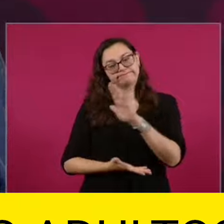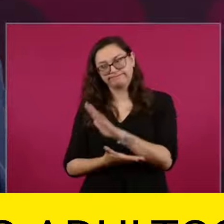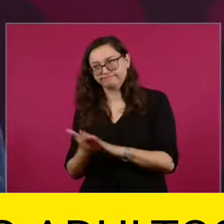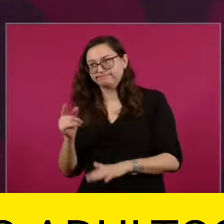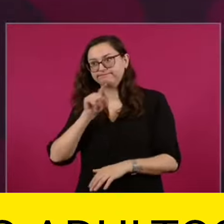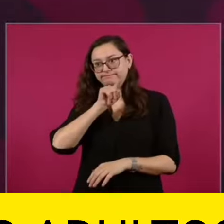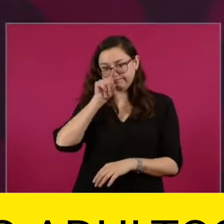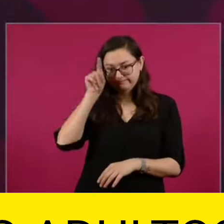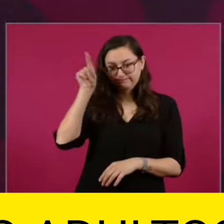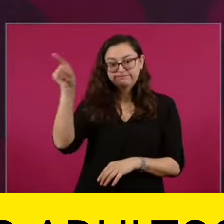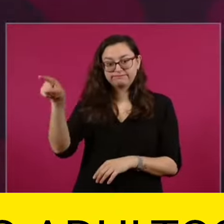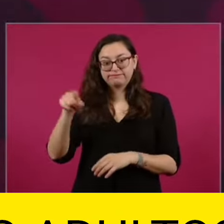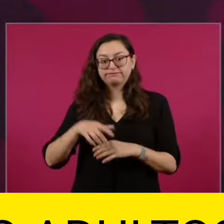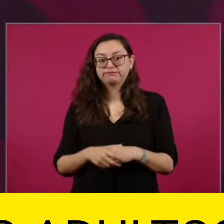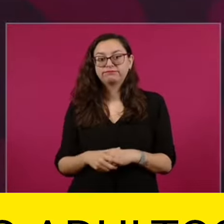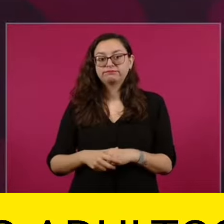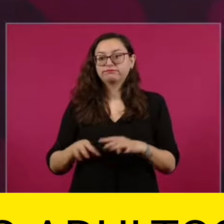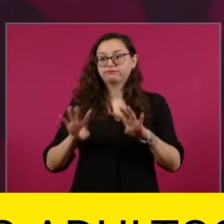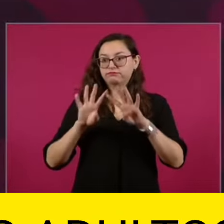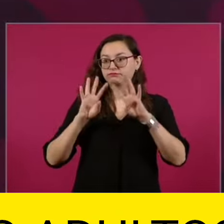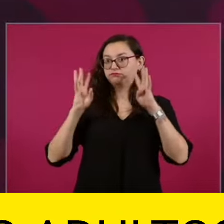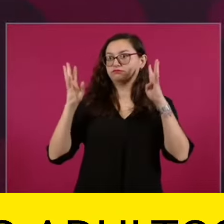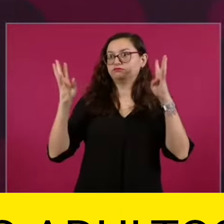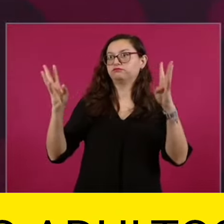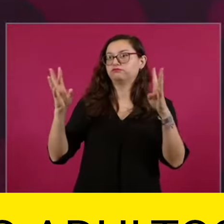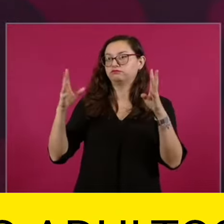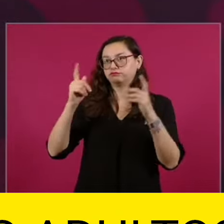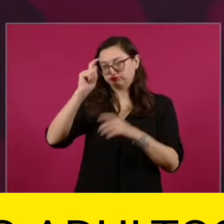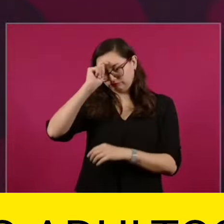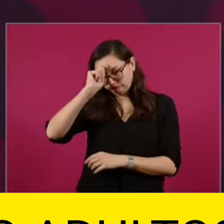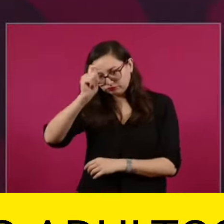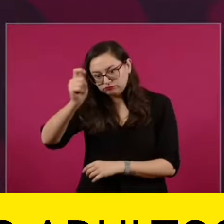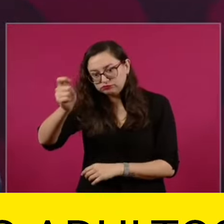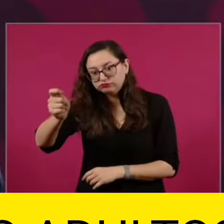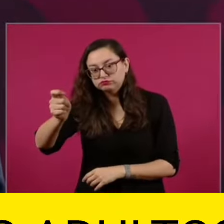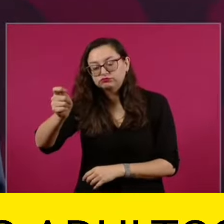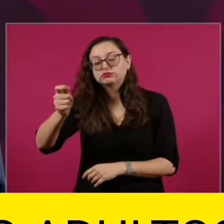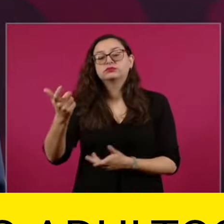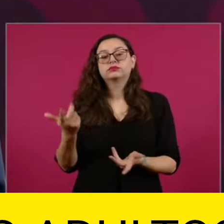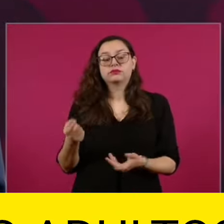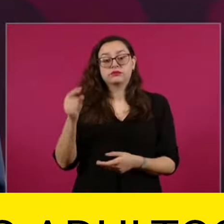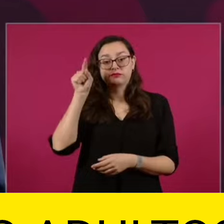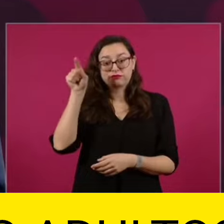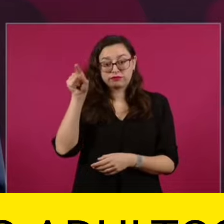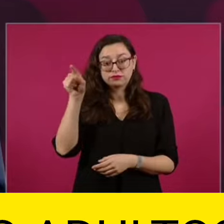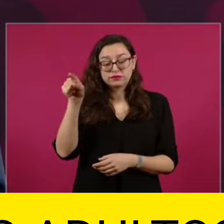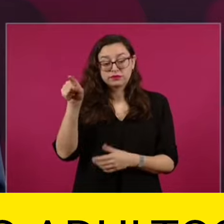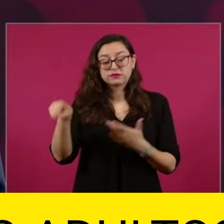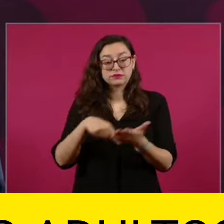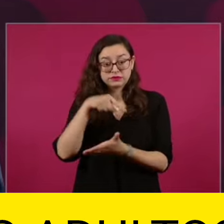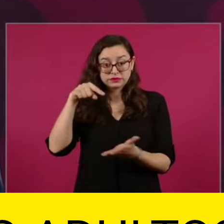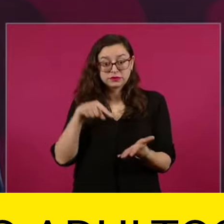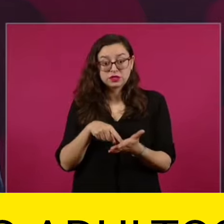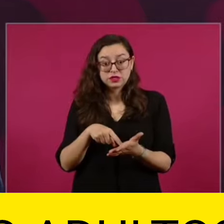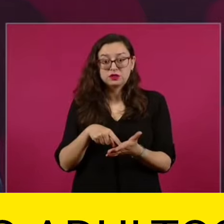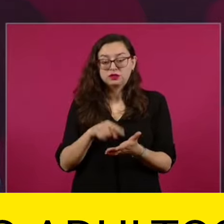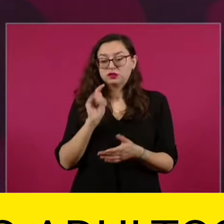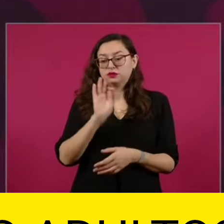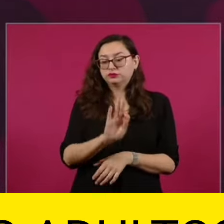al altar de la patria. Ahí vamos a conmemorar esta